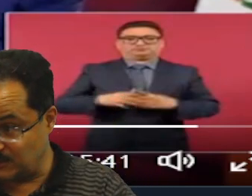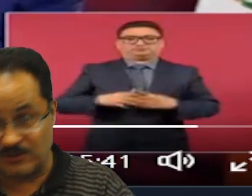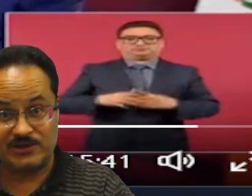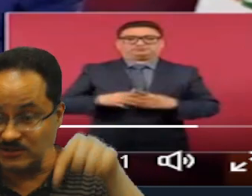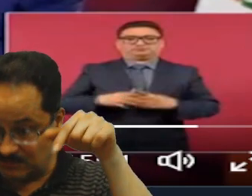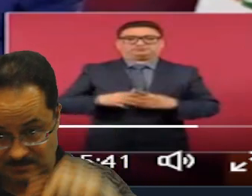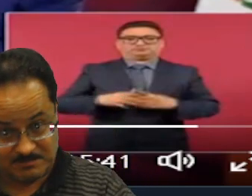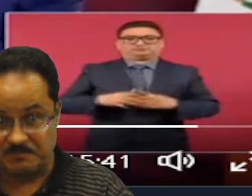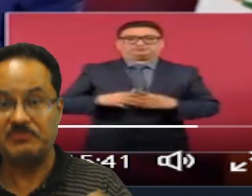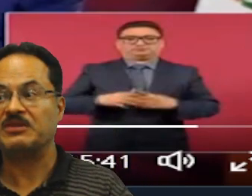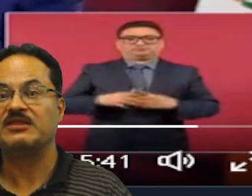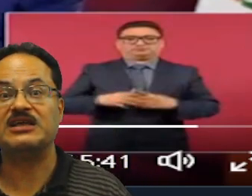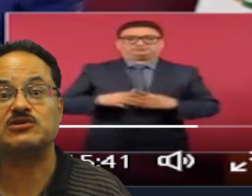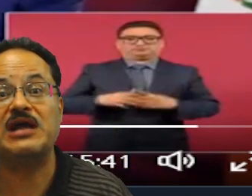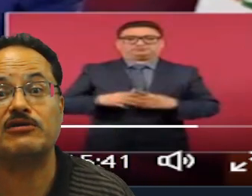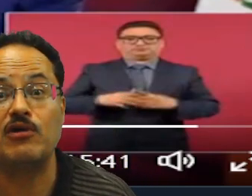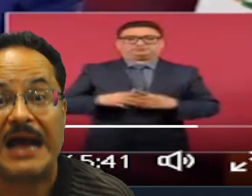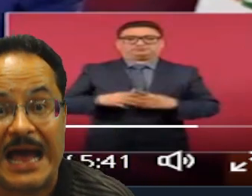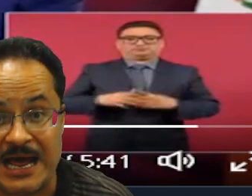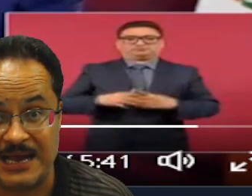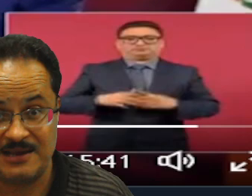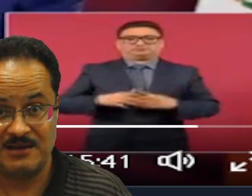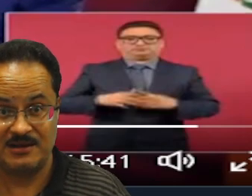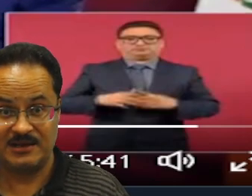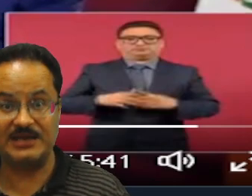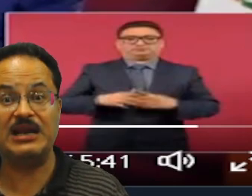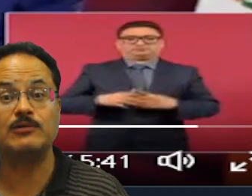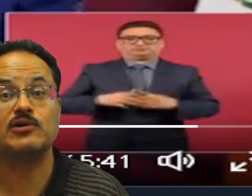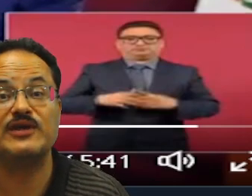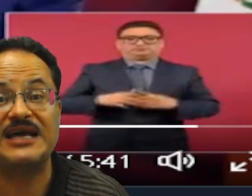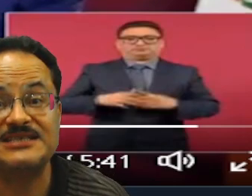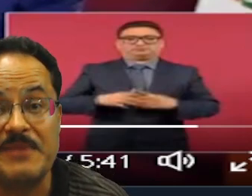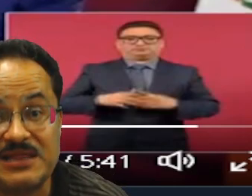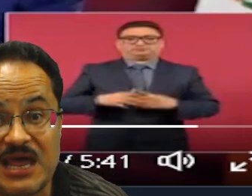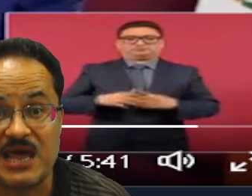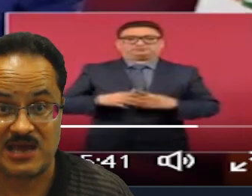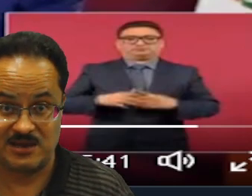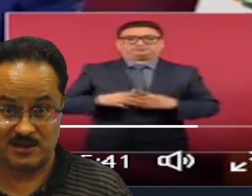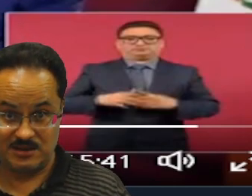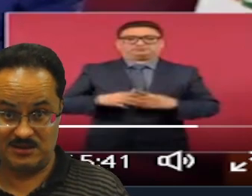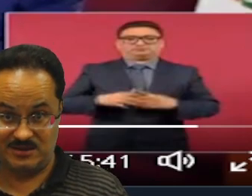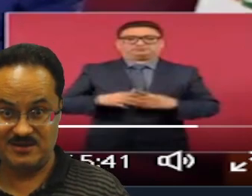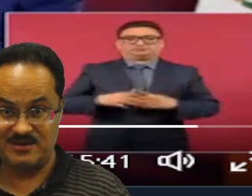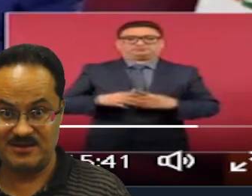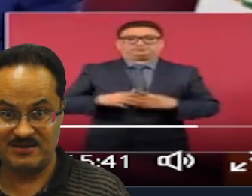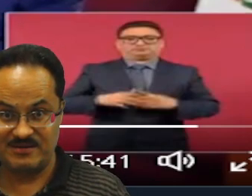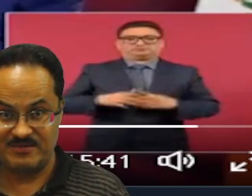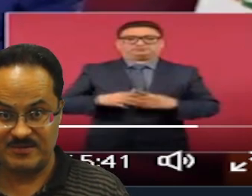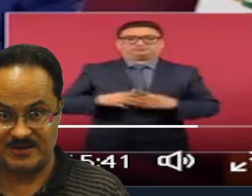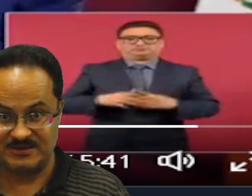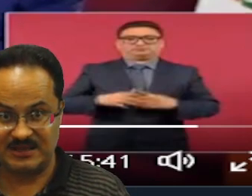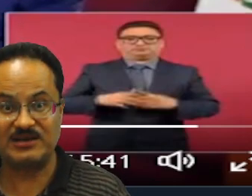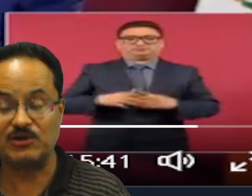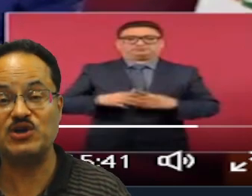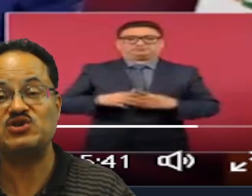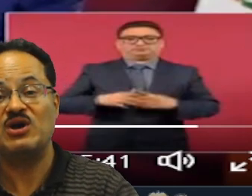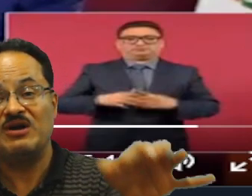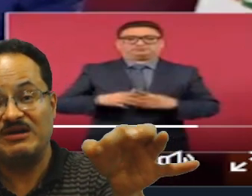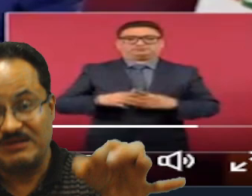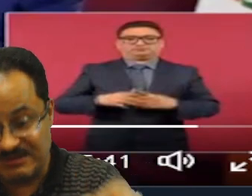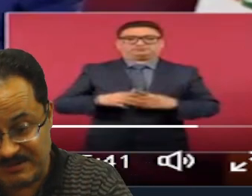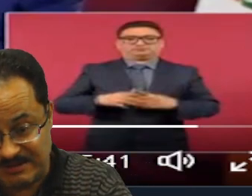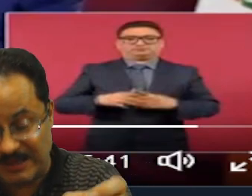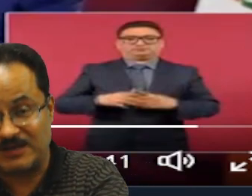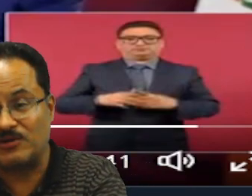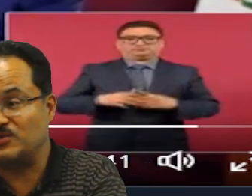territorios de Zona Roja que ni la autoridad se mete territorios